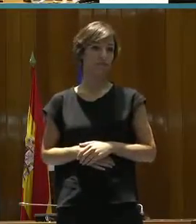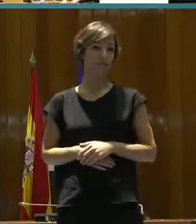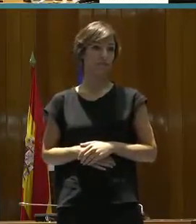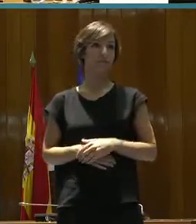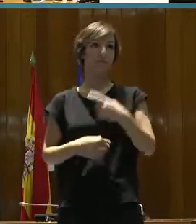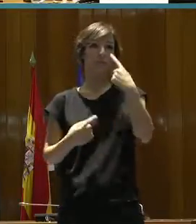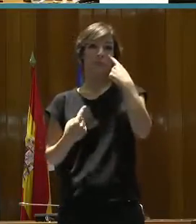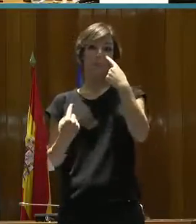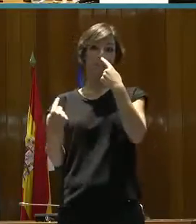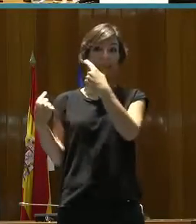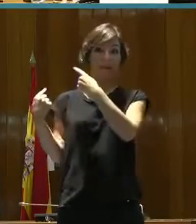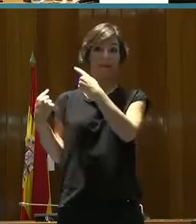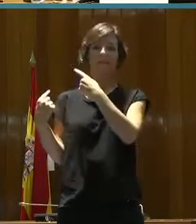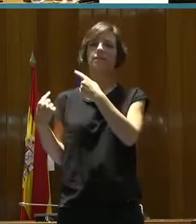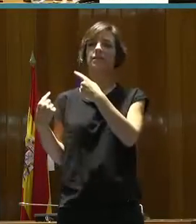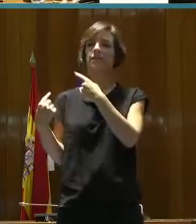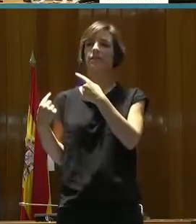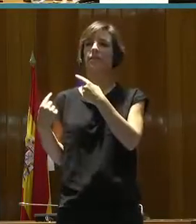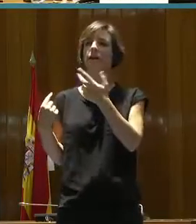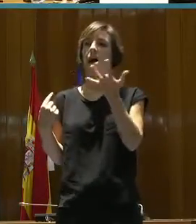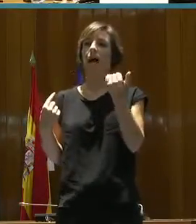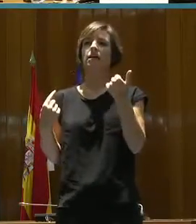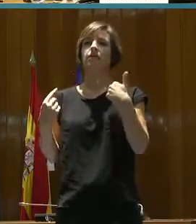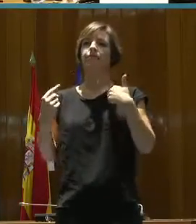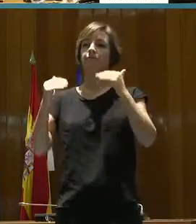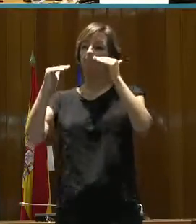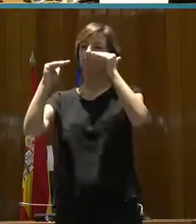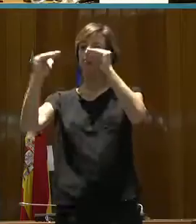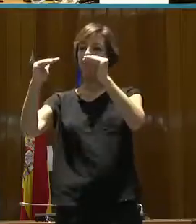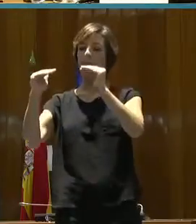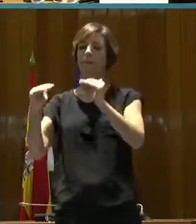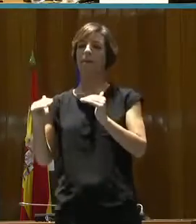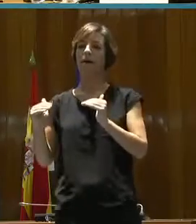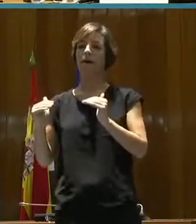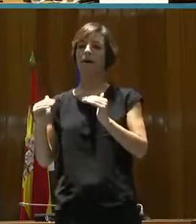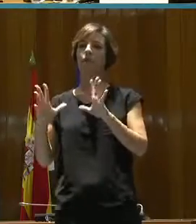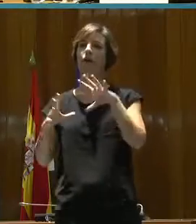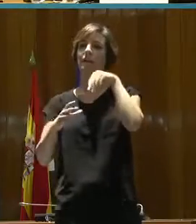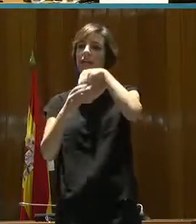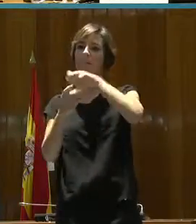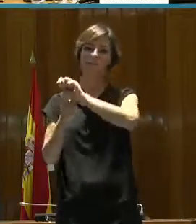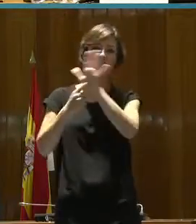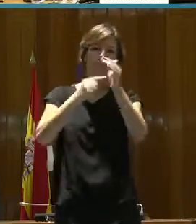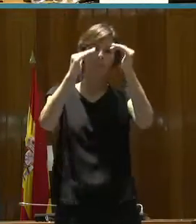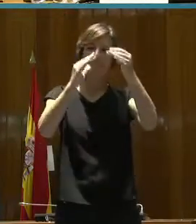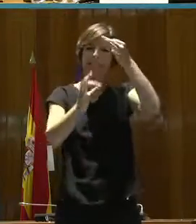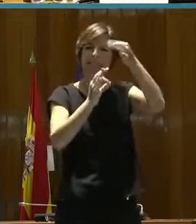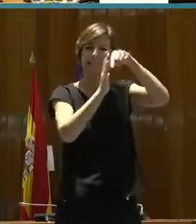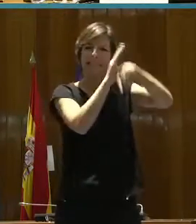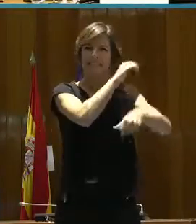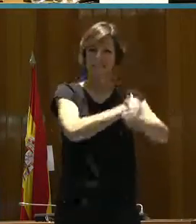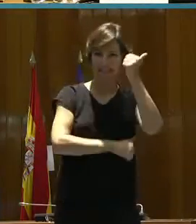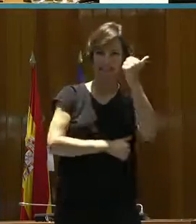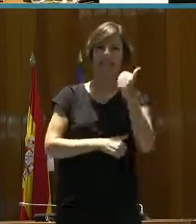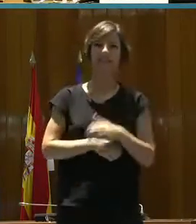Como ven, tenemos estructura que a su vez internamente tiene estructura más detallada. Si nos